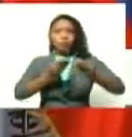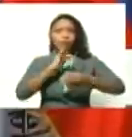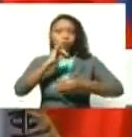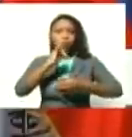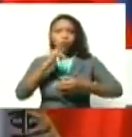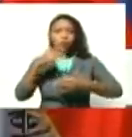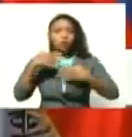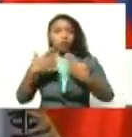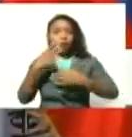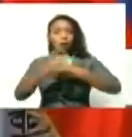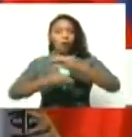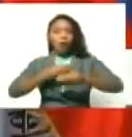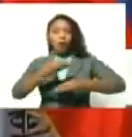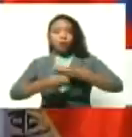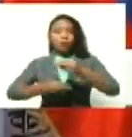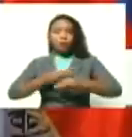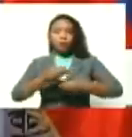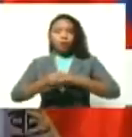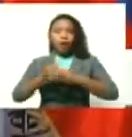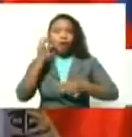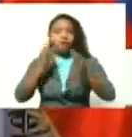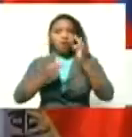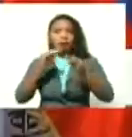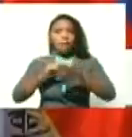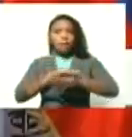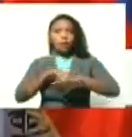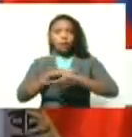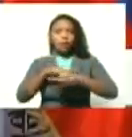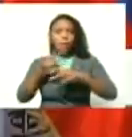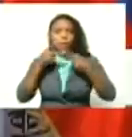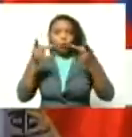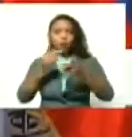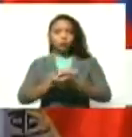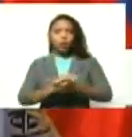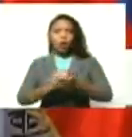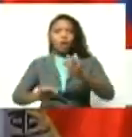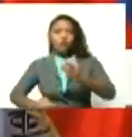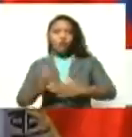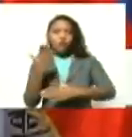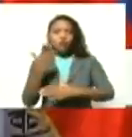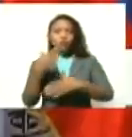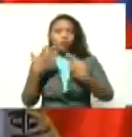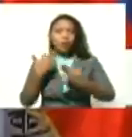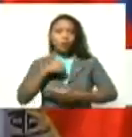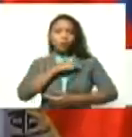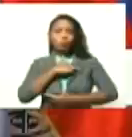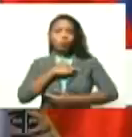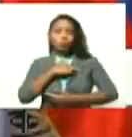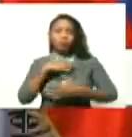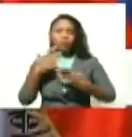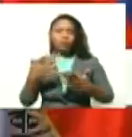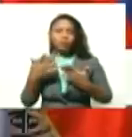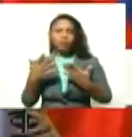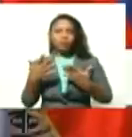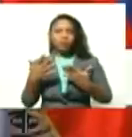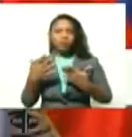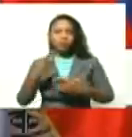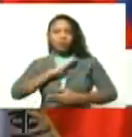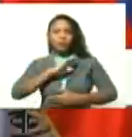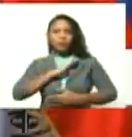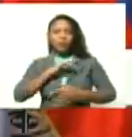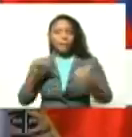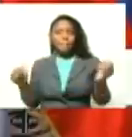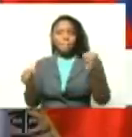que se realiza, que realiza el fiscal del Ministerio Público. El fundamento de nosotros haber tenido este hallazgo